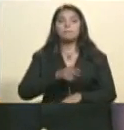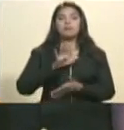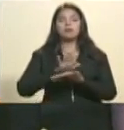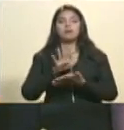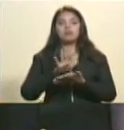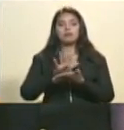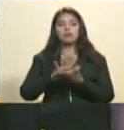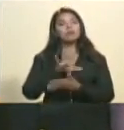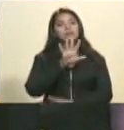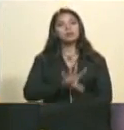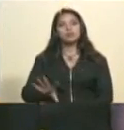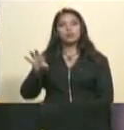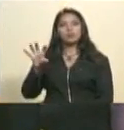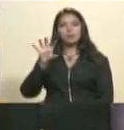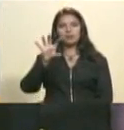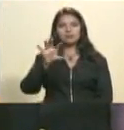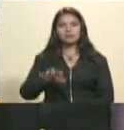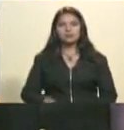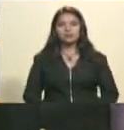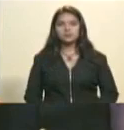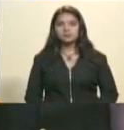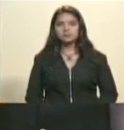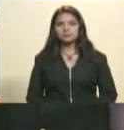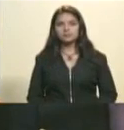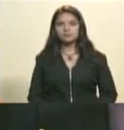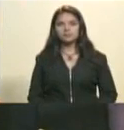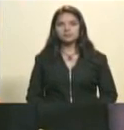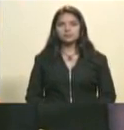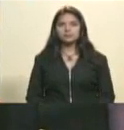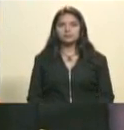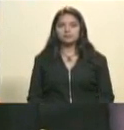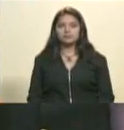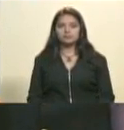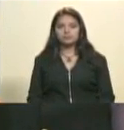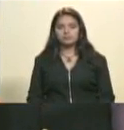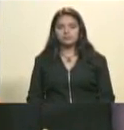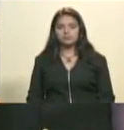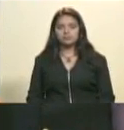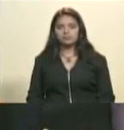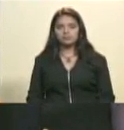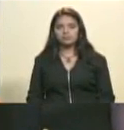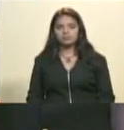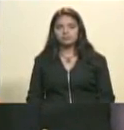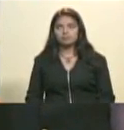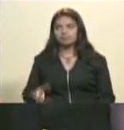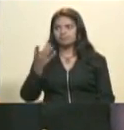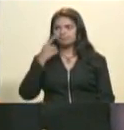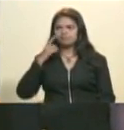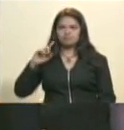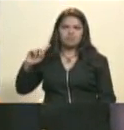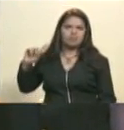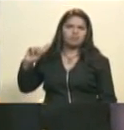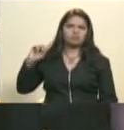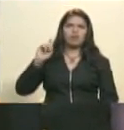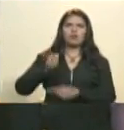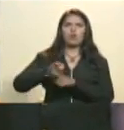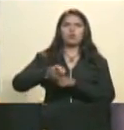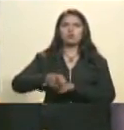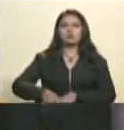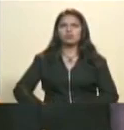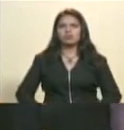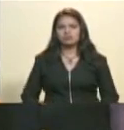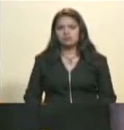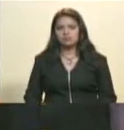estabilidad del país. De manera insólita, se califica como dictador a